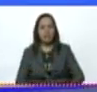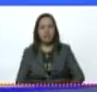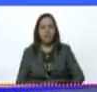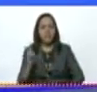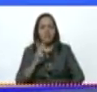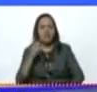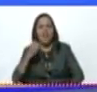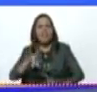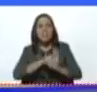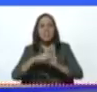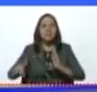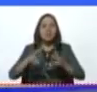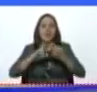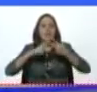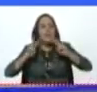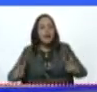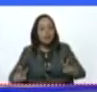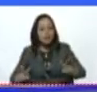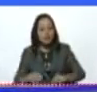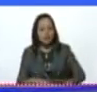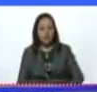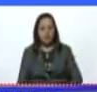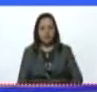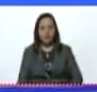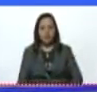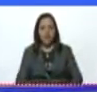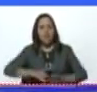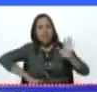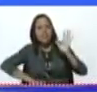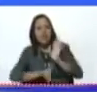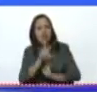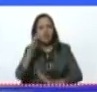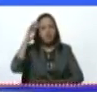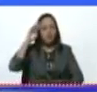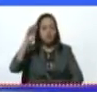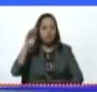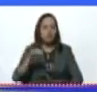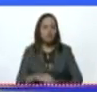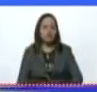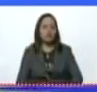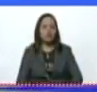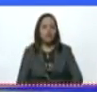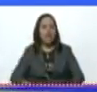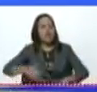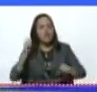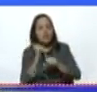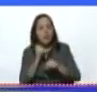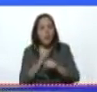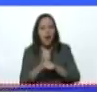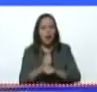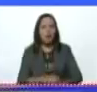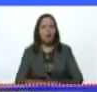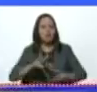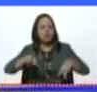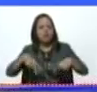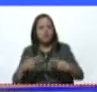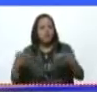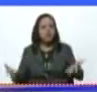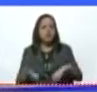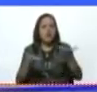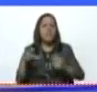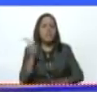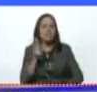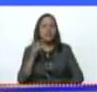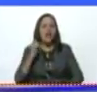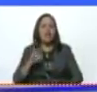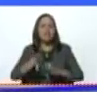derecho a la paz, al desarrollo hacia el futuro, a su trabajo, a su recuperación. Venezuela